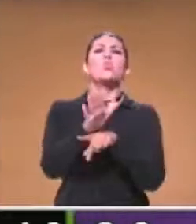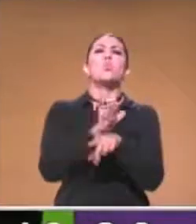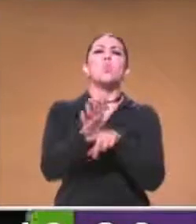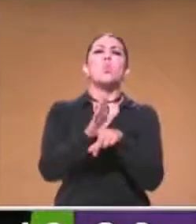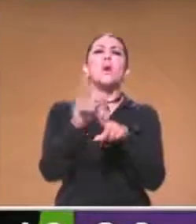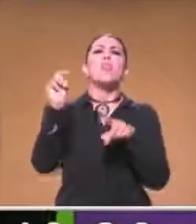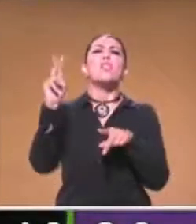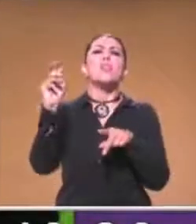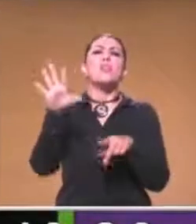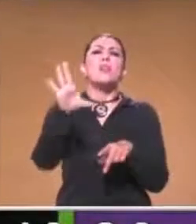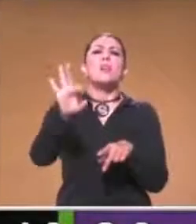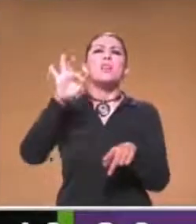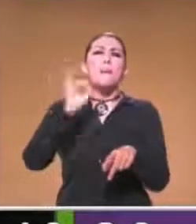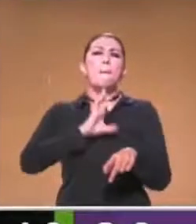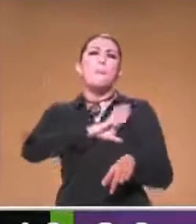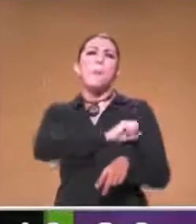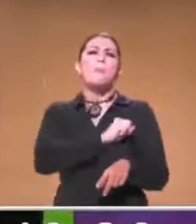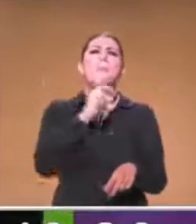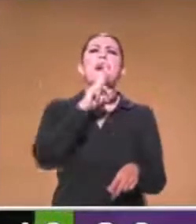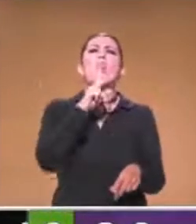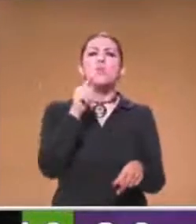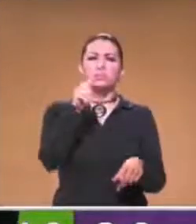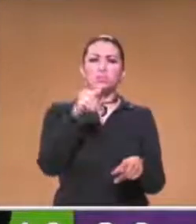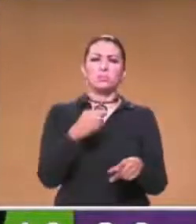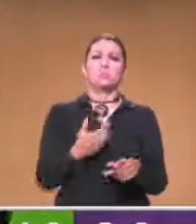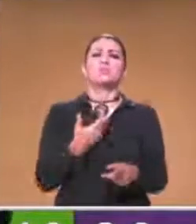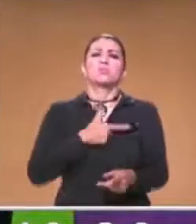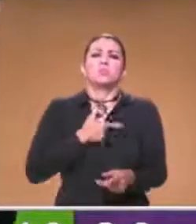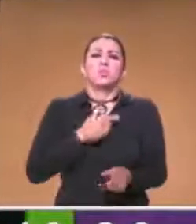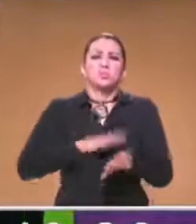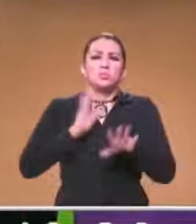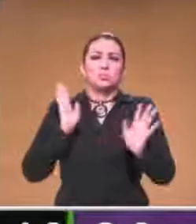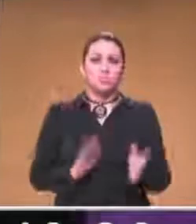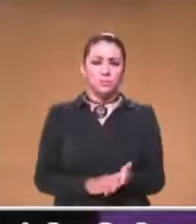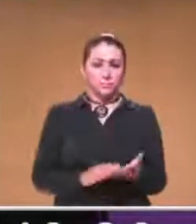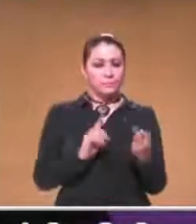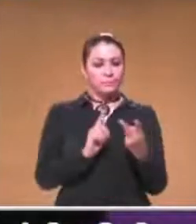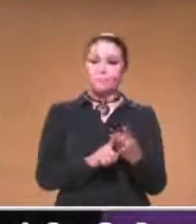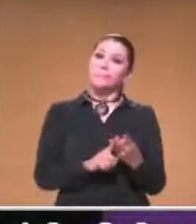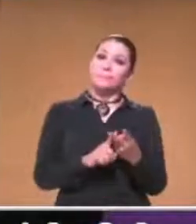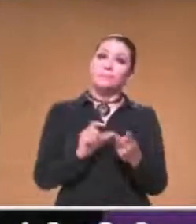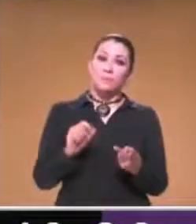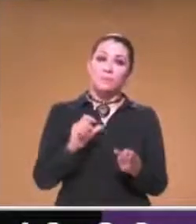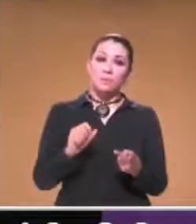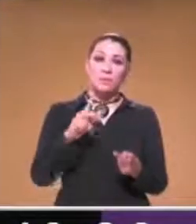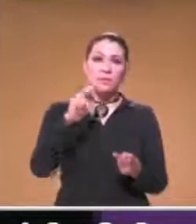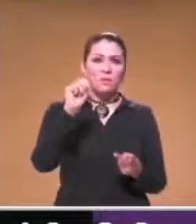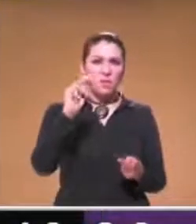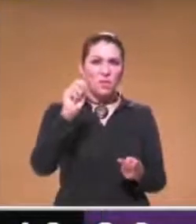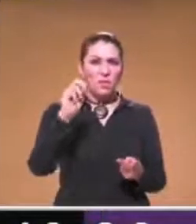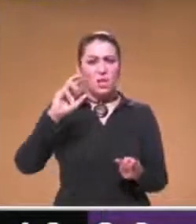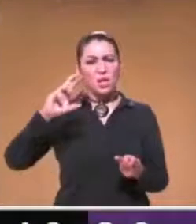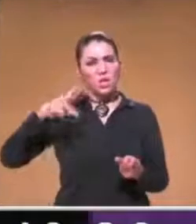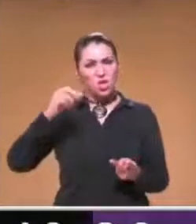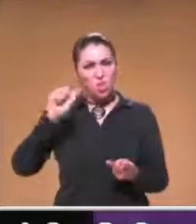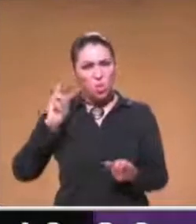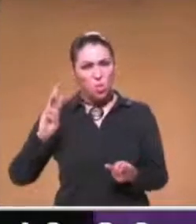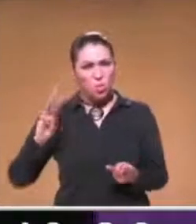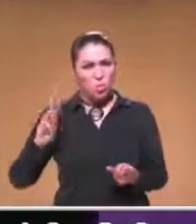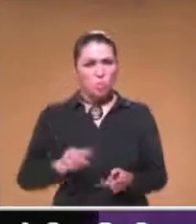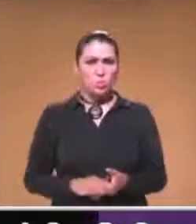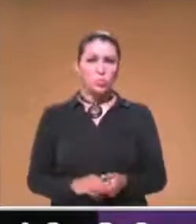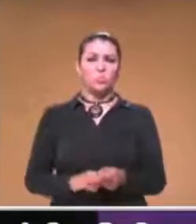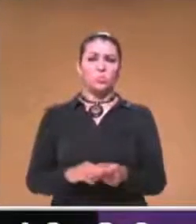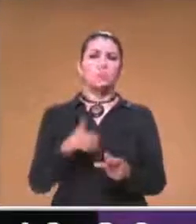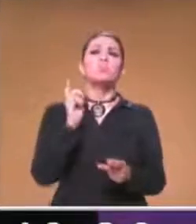programa de televisión favorito? En lugar de TV program, en ocasiones puedes encontrar también TV show. ¿Cuál es tu programa